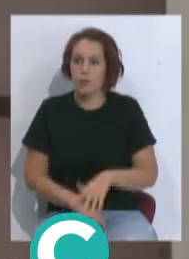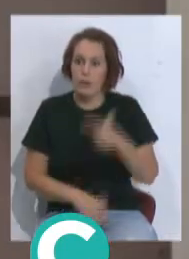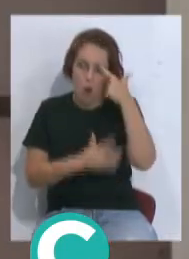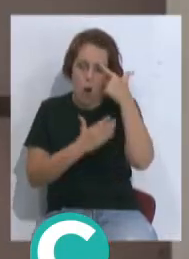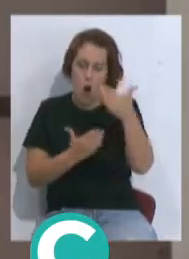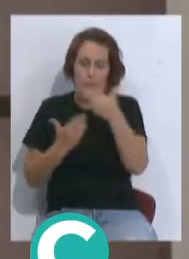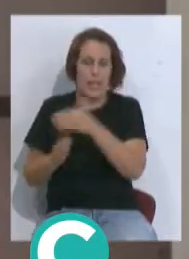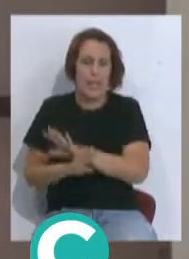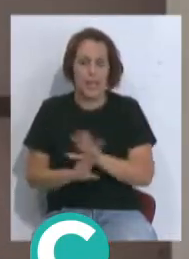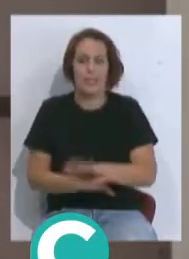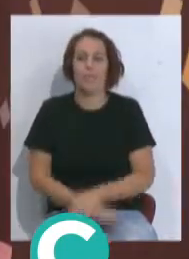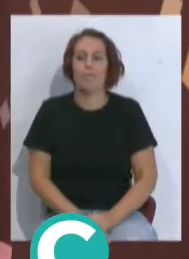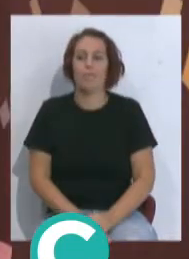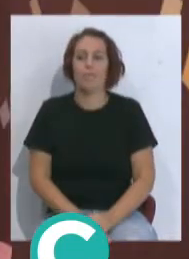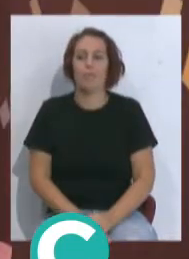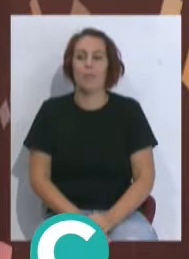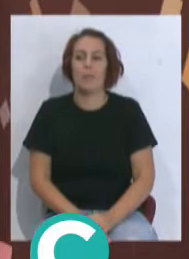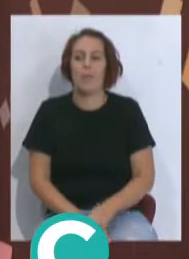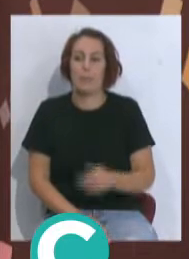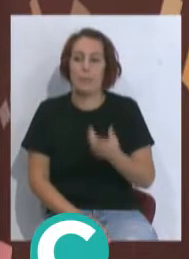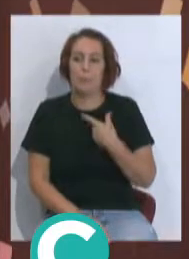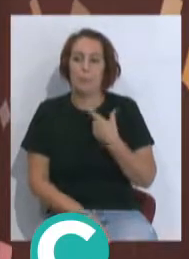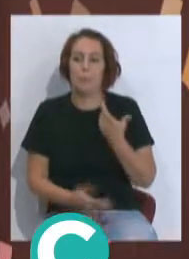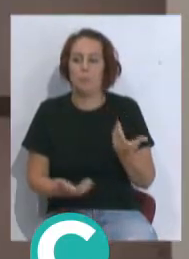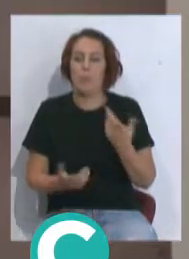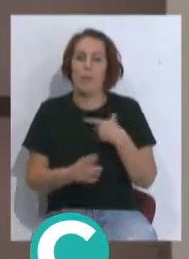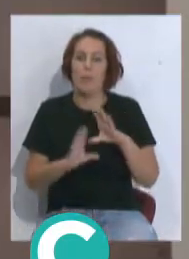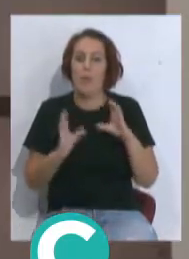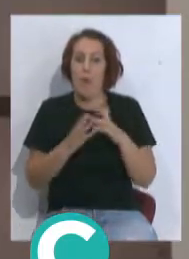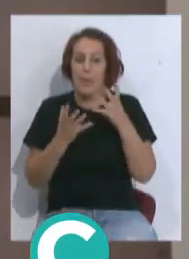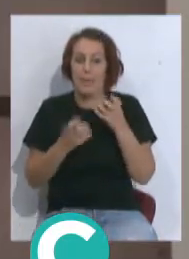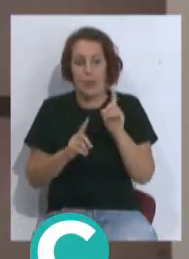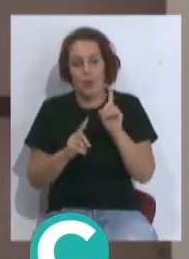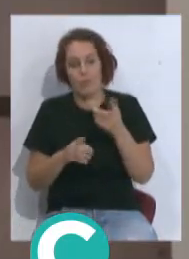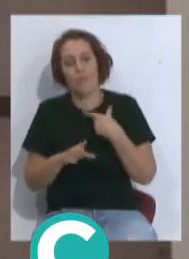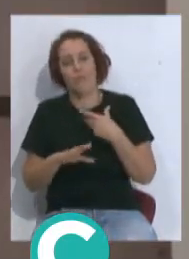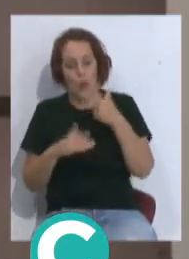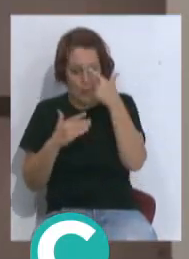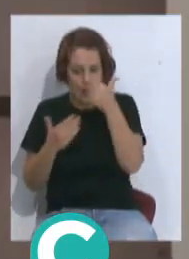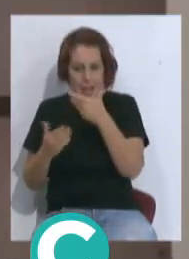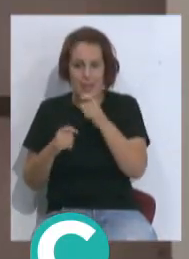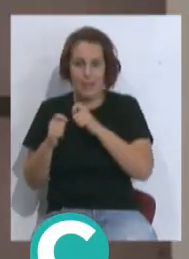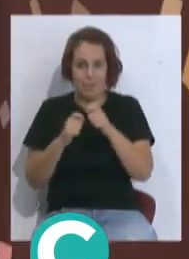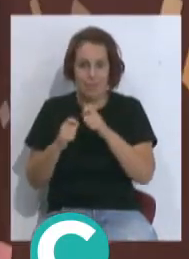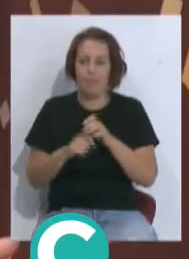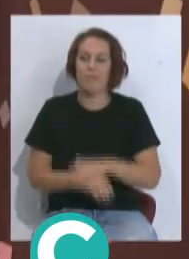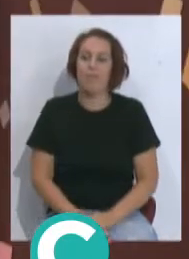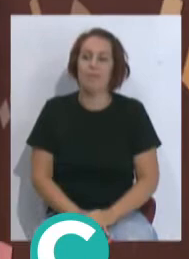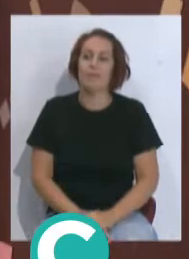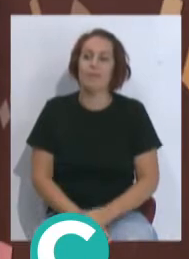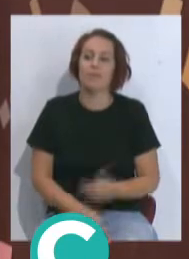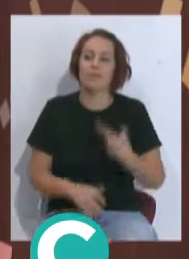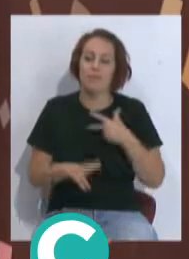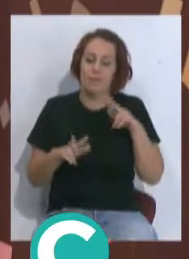ya está, ¿no? Retirada. El homenaje al comparsista, bueno, al comparsista, ¿no? Al periodista, ¿no? Sería. Sí, retirada ya su templo ya. Nos permiten,